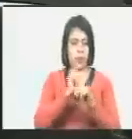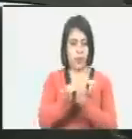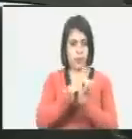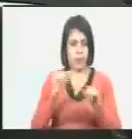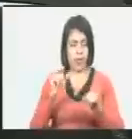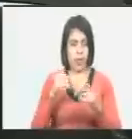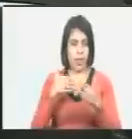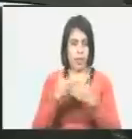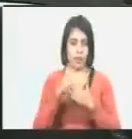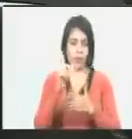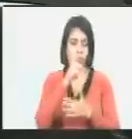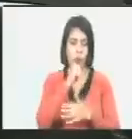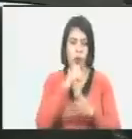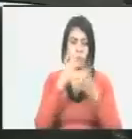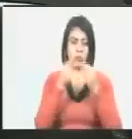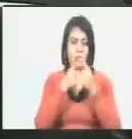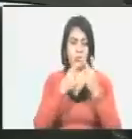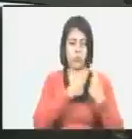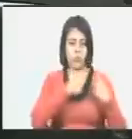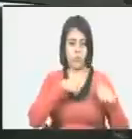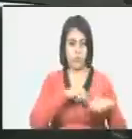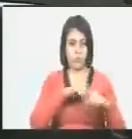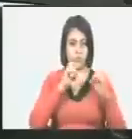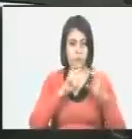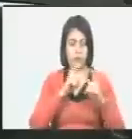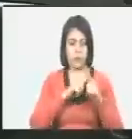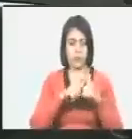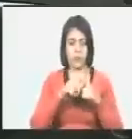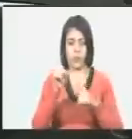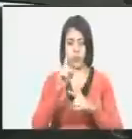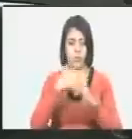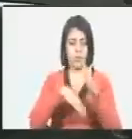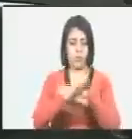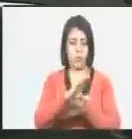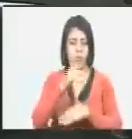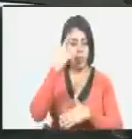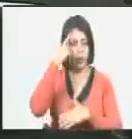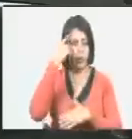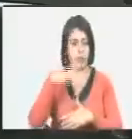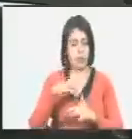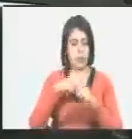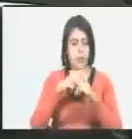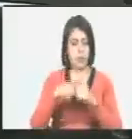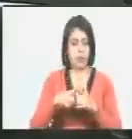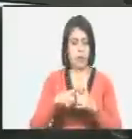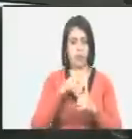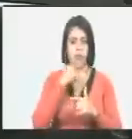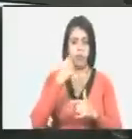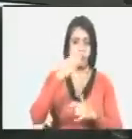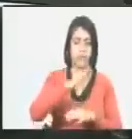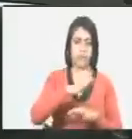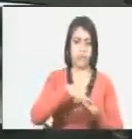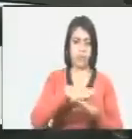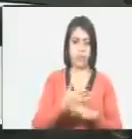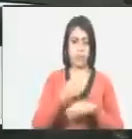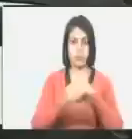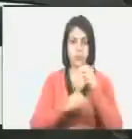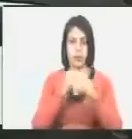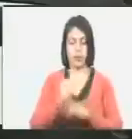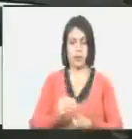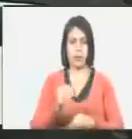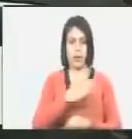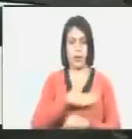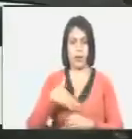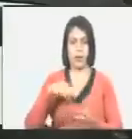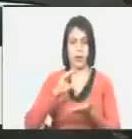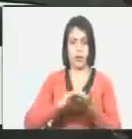ceniza. Tanto corazón dolido no se va a creer la prisa de la muerte que lo ha